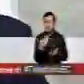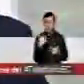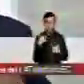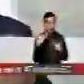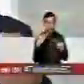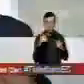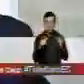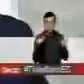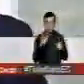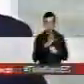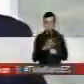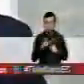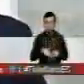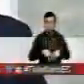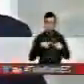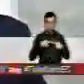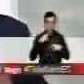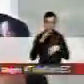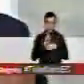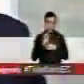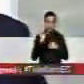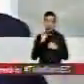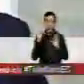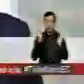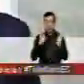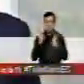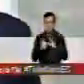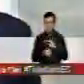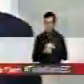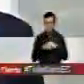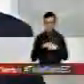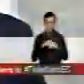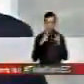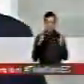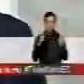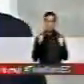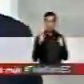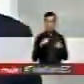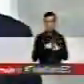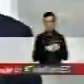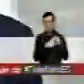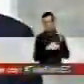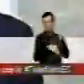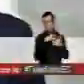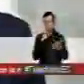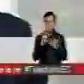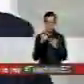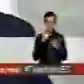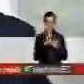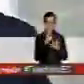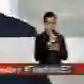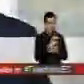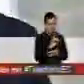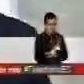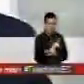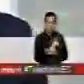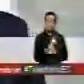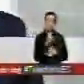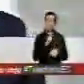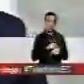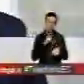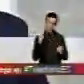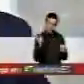tienen documentos, si no tienen una residencia permanente o una temporal, evidentemente pueden iniciar el proceso de deportación, que sí habrá